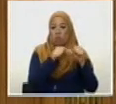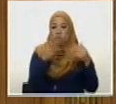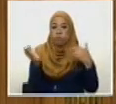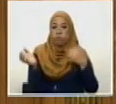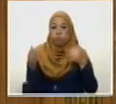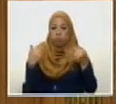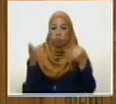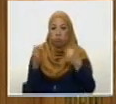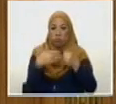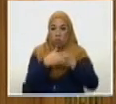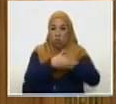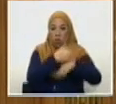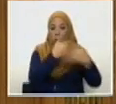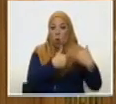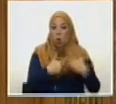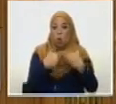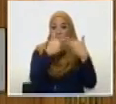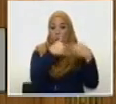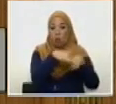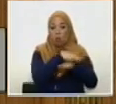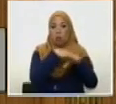del gobierno de los Estados Unidos,